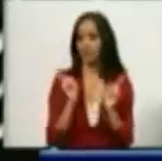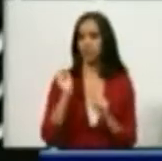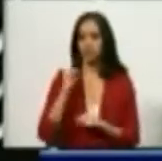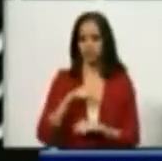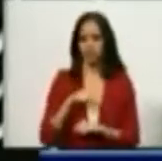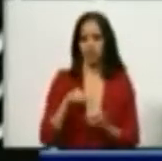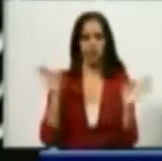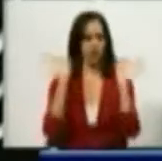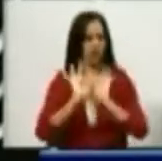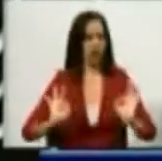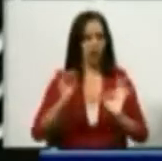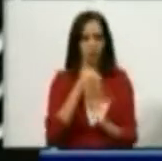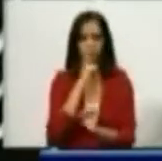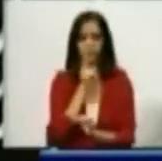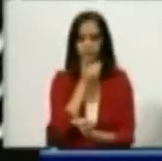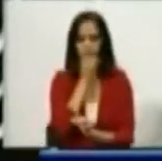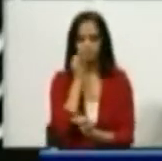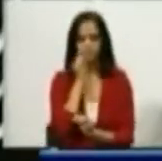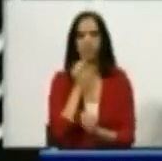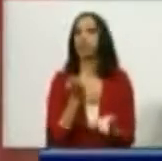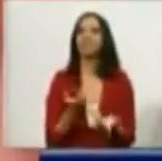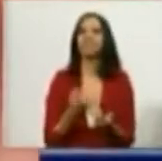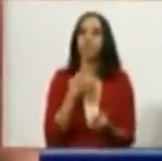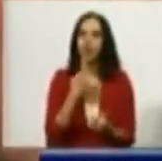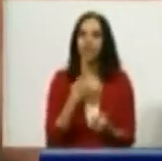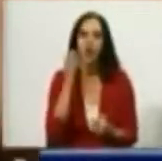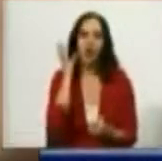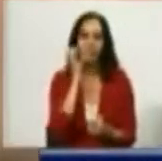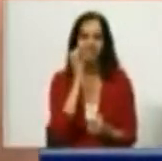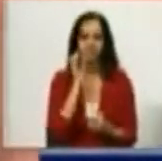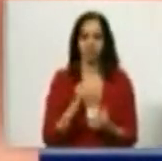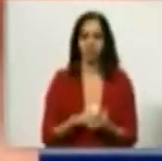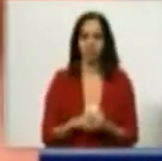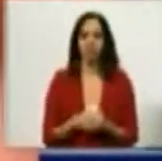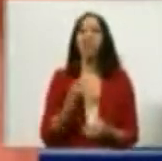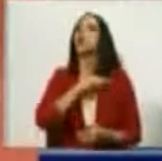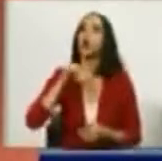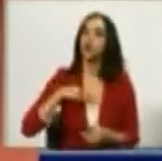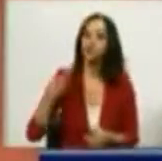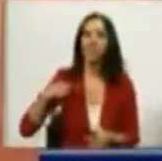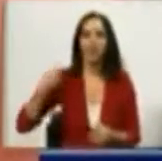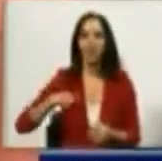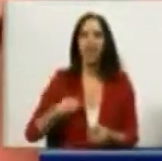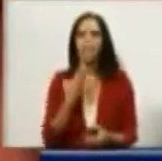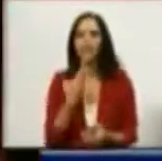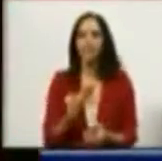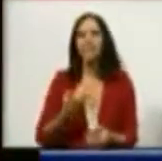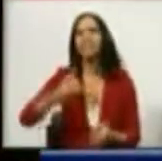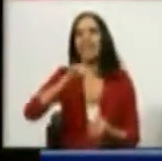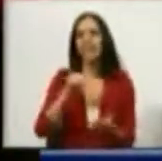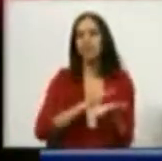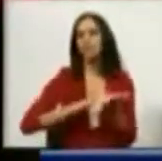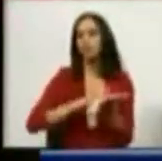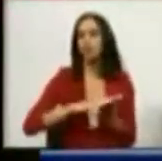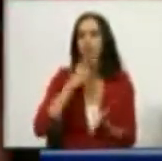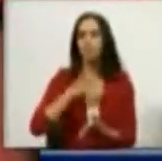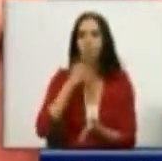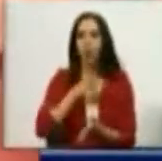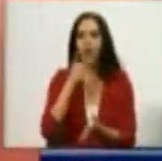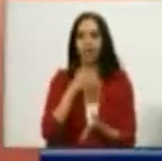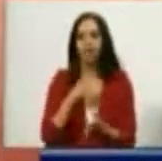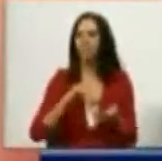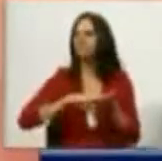nadie dice nada de lo que dijo Enrique capriles nosotros tenemos que permitir que exista una solución política pactada